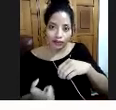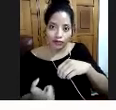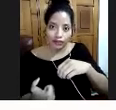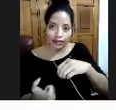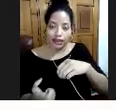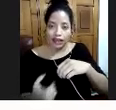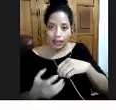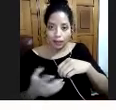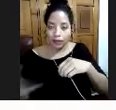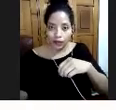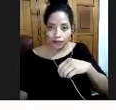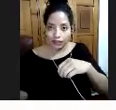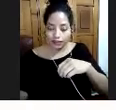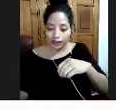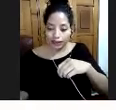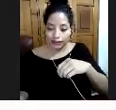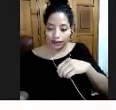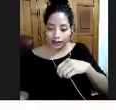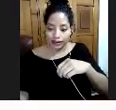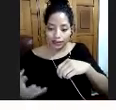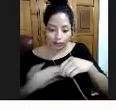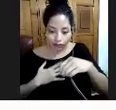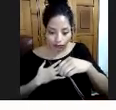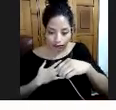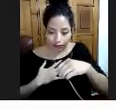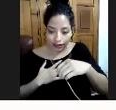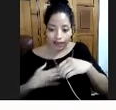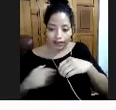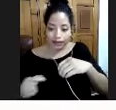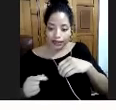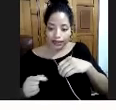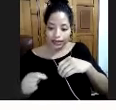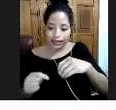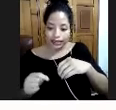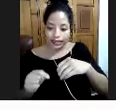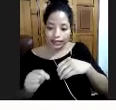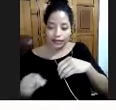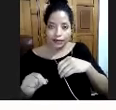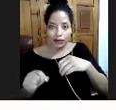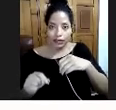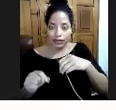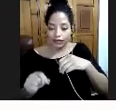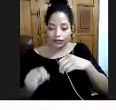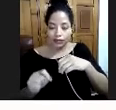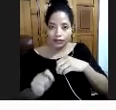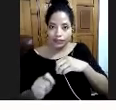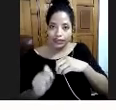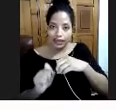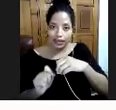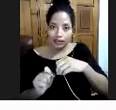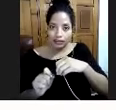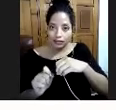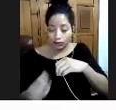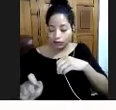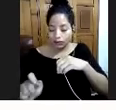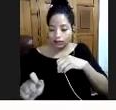nos resulten y por muy efectivas que sean, no son nuestras. También el tema con el Zoom bombing